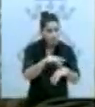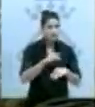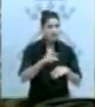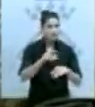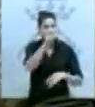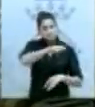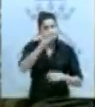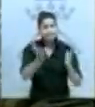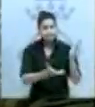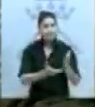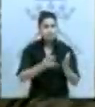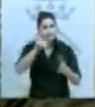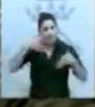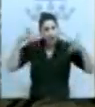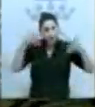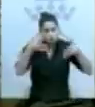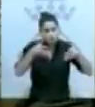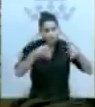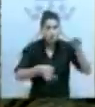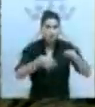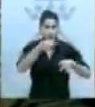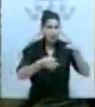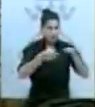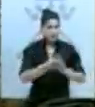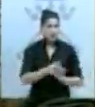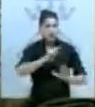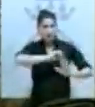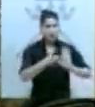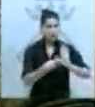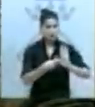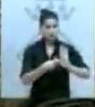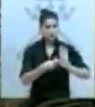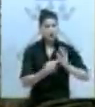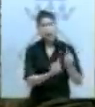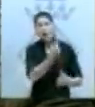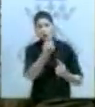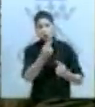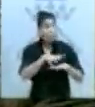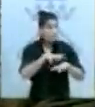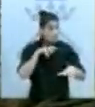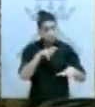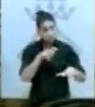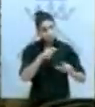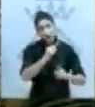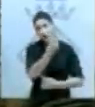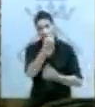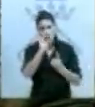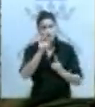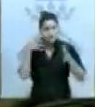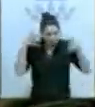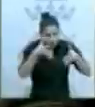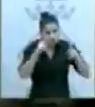afectadas y de asesoramiento legal, cuando no en todos los casos, pero en algunos, en muchos, es necesario también. Partimos desde